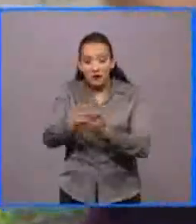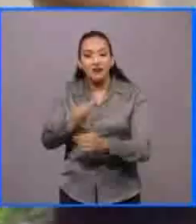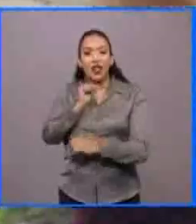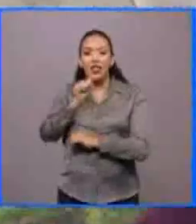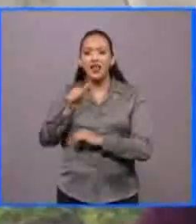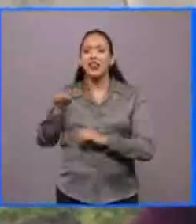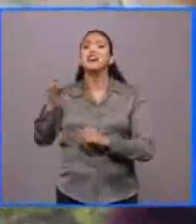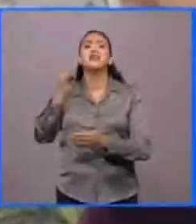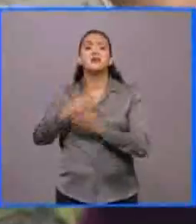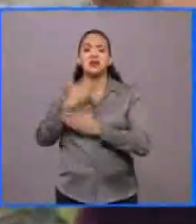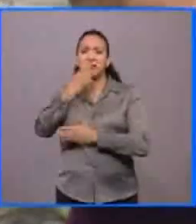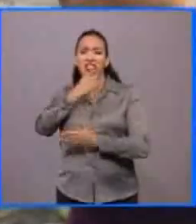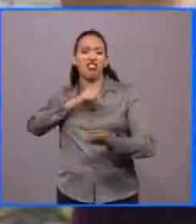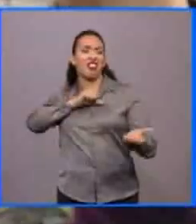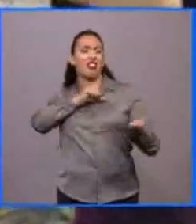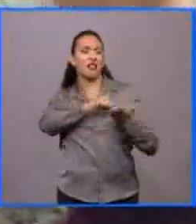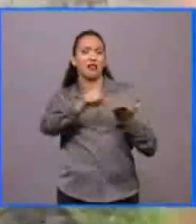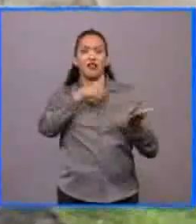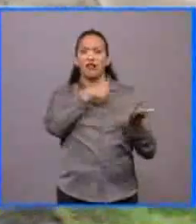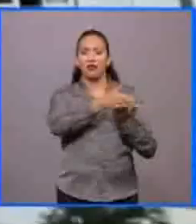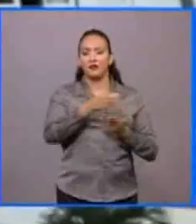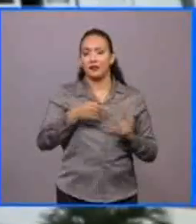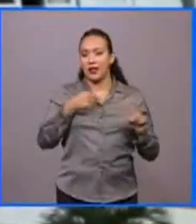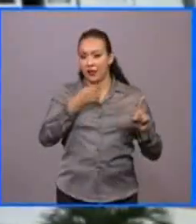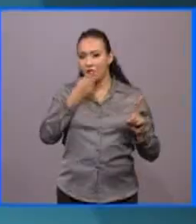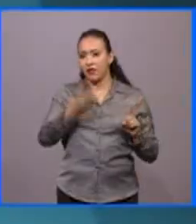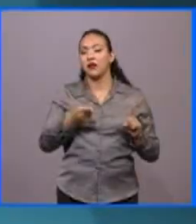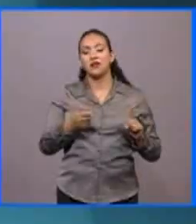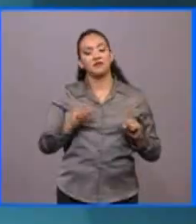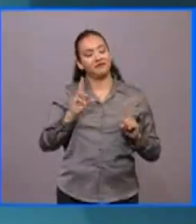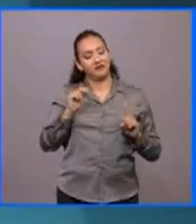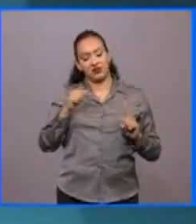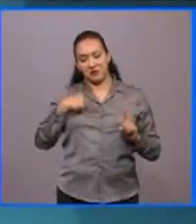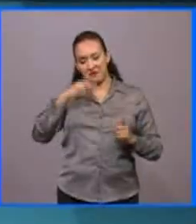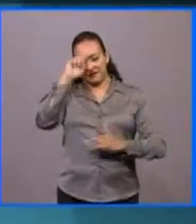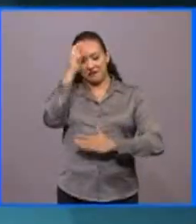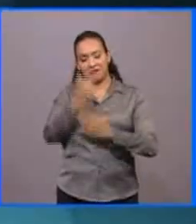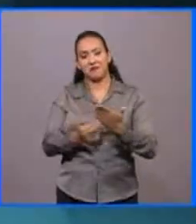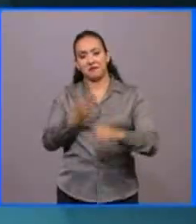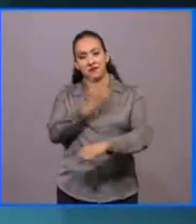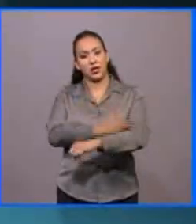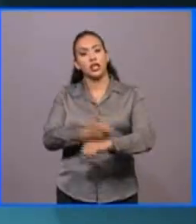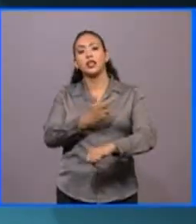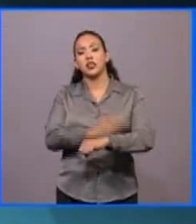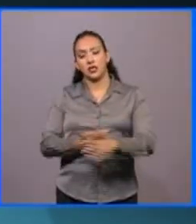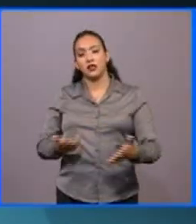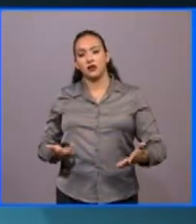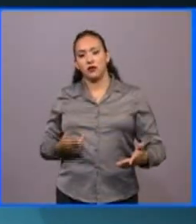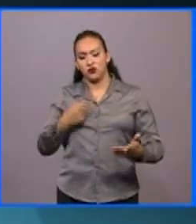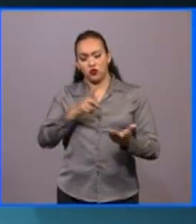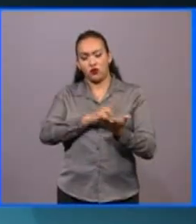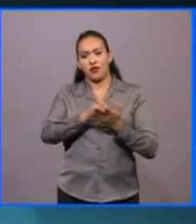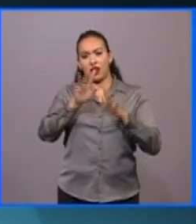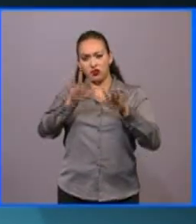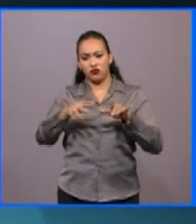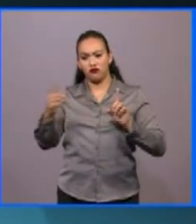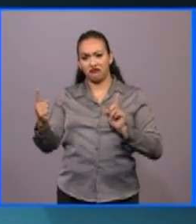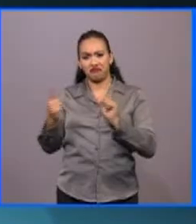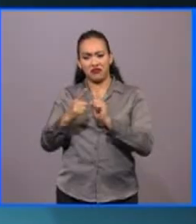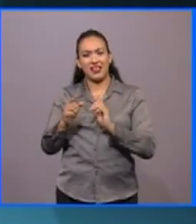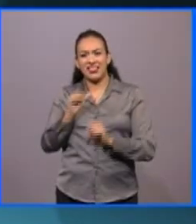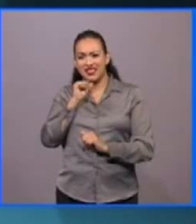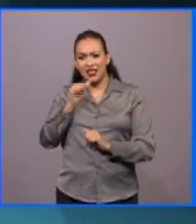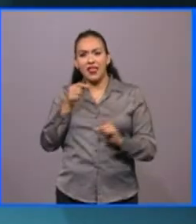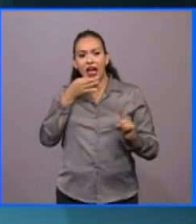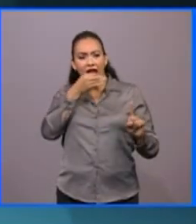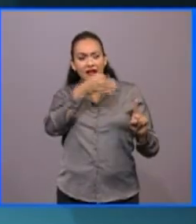su favor. El juzgador estimó que se violaron las formalidades esenciales del procedimiento, violando su derecho de audiencia al